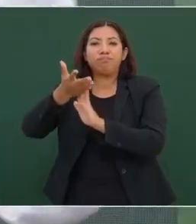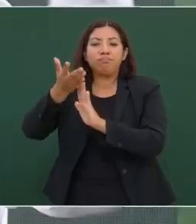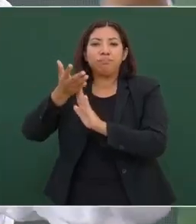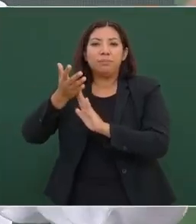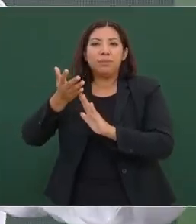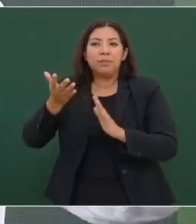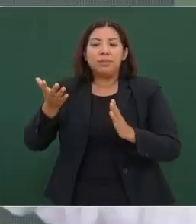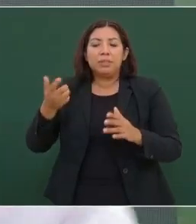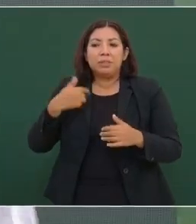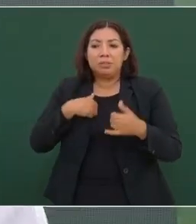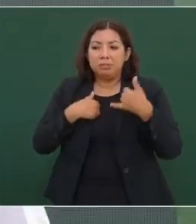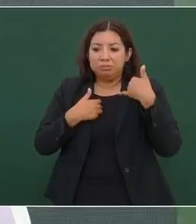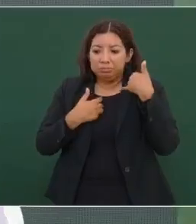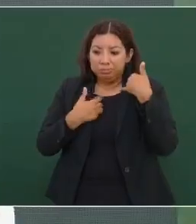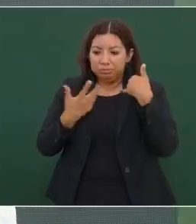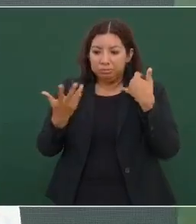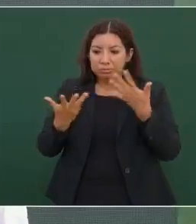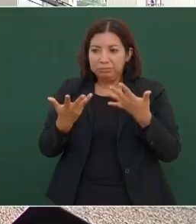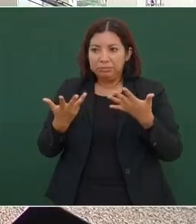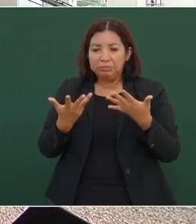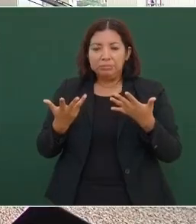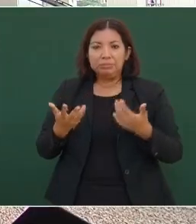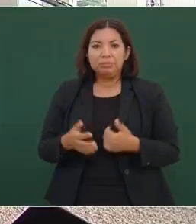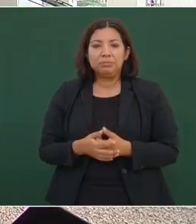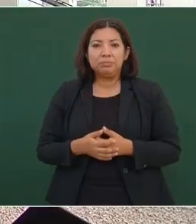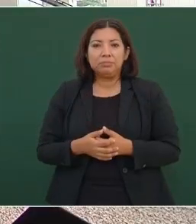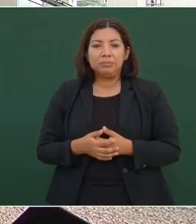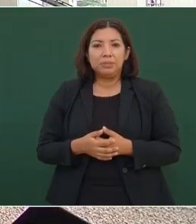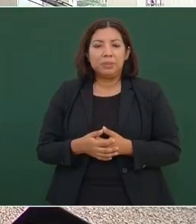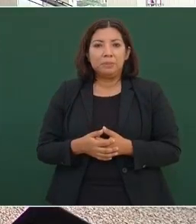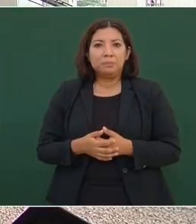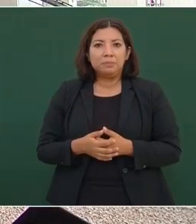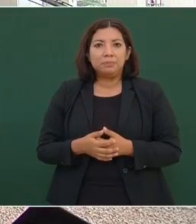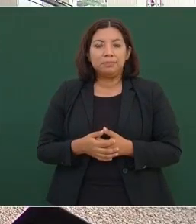Yo dije, ¿cómo le hago, no?, con esto? ¿Para qué?